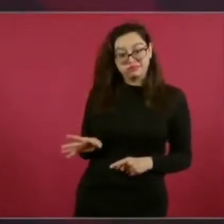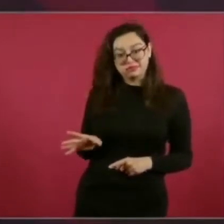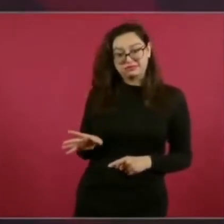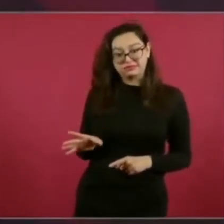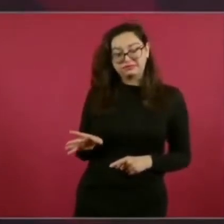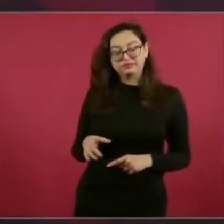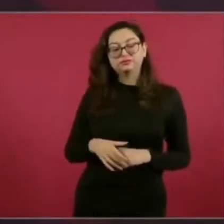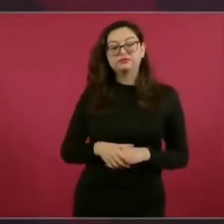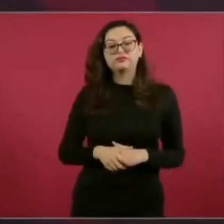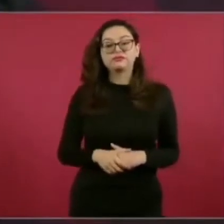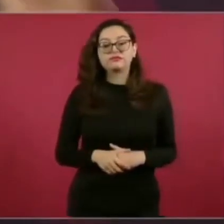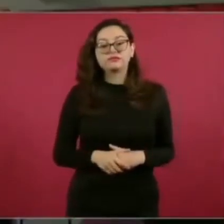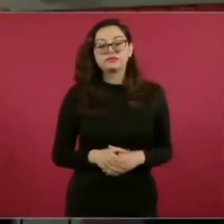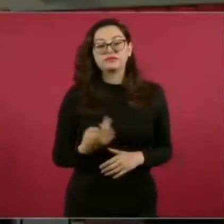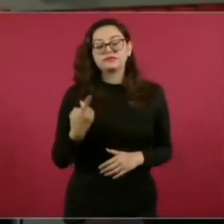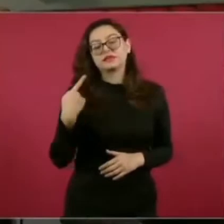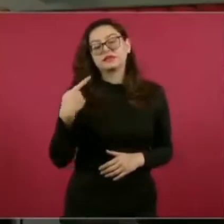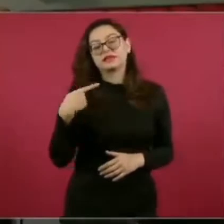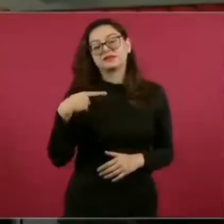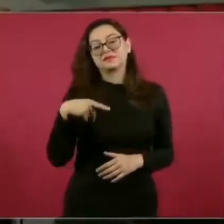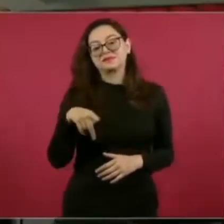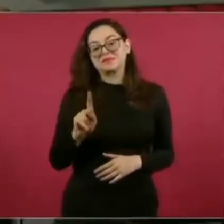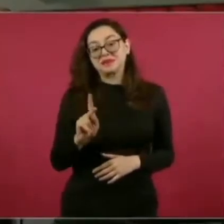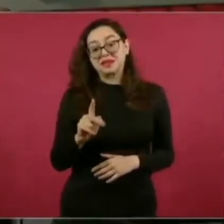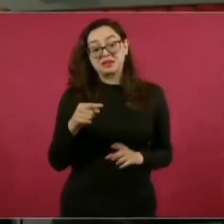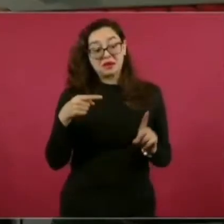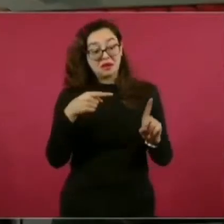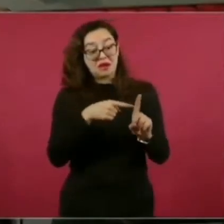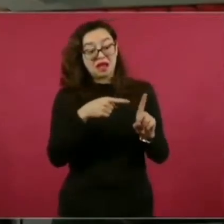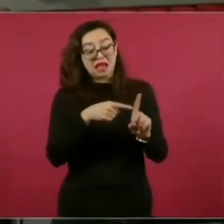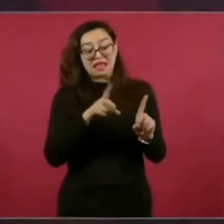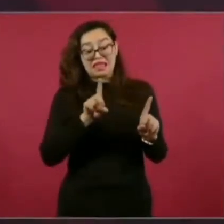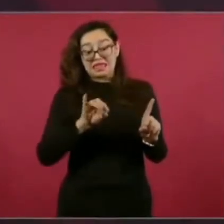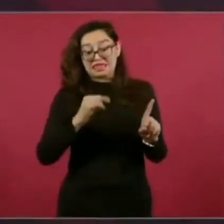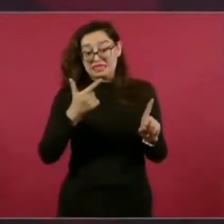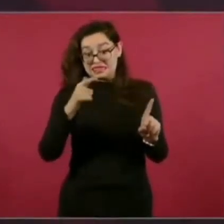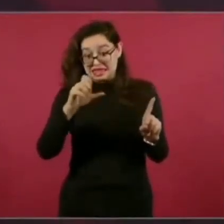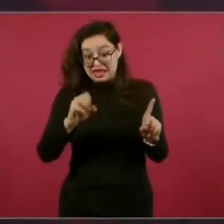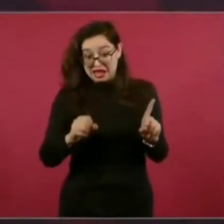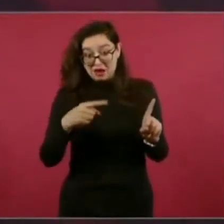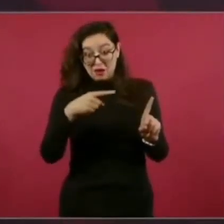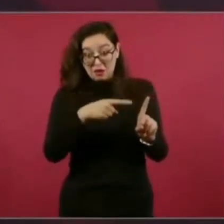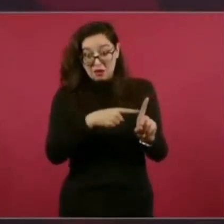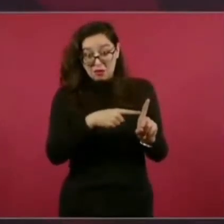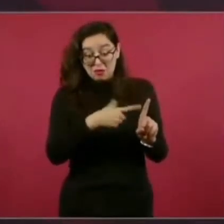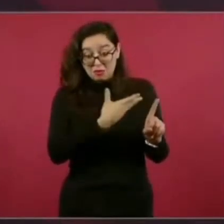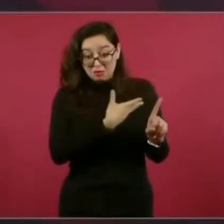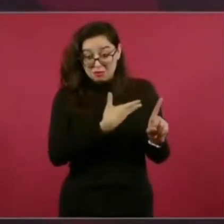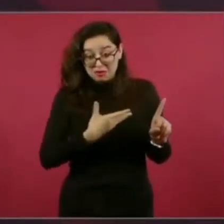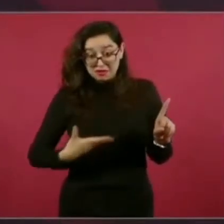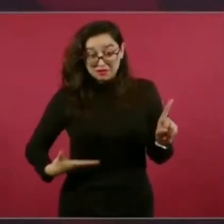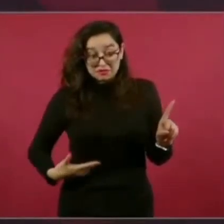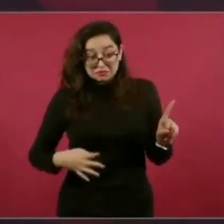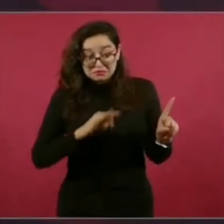y a Diego le tenían su expediente de buen tamaño,